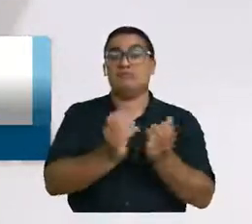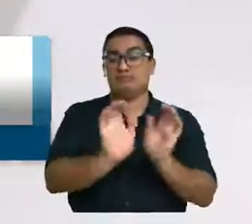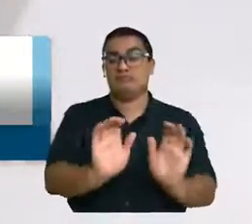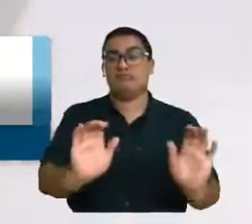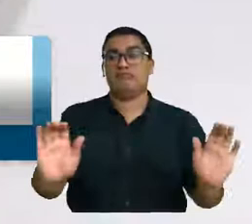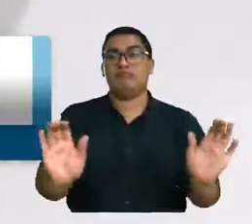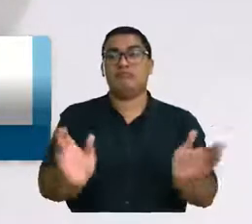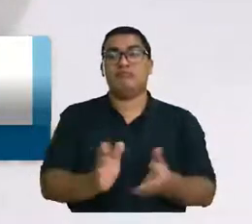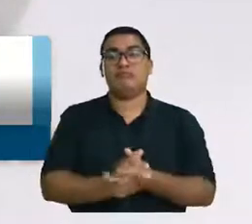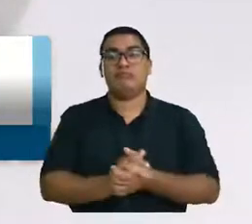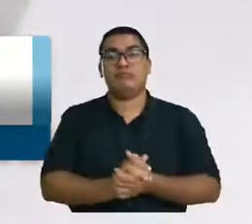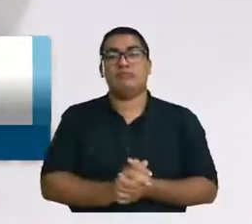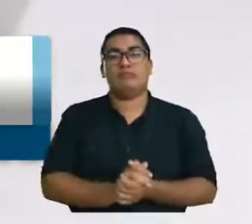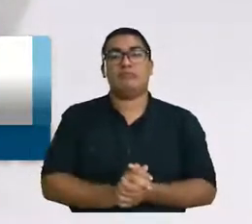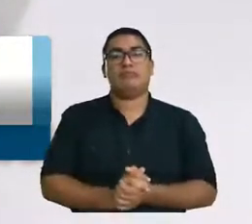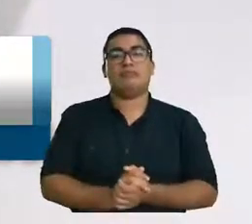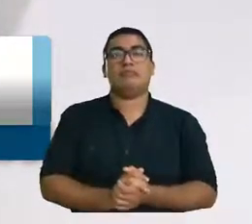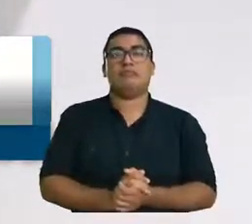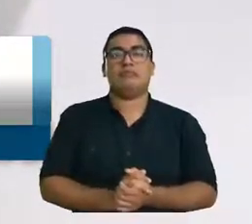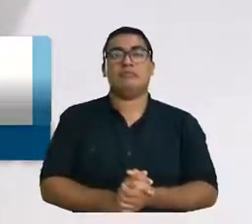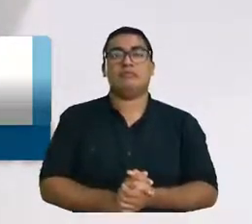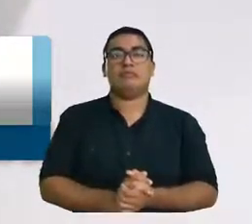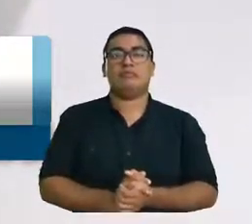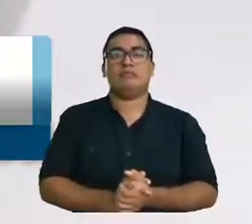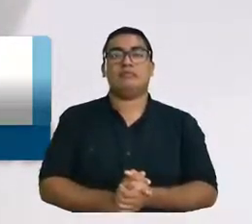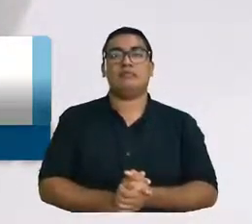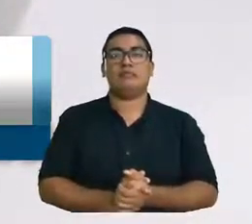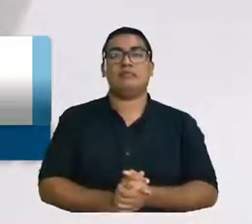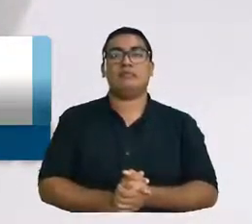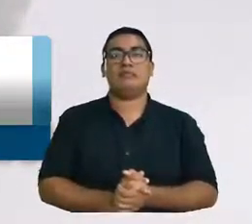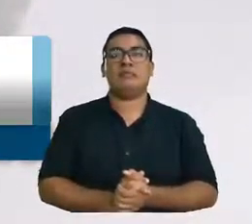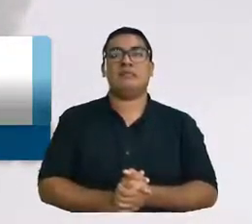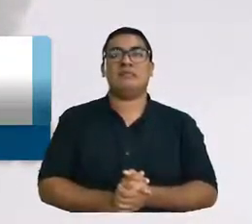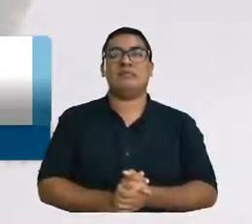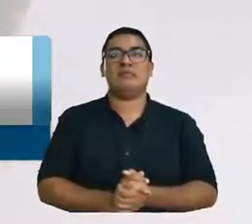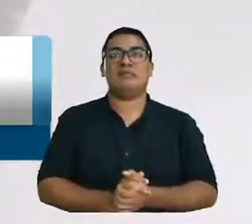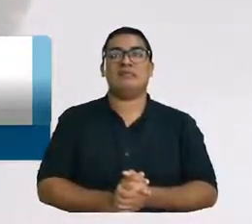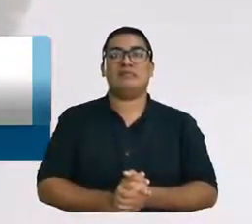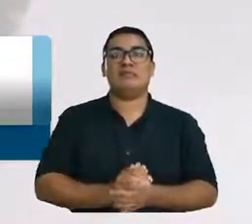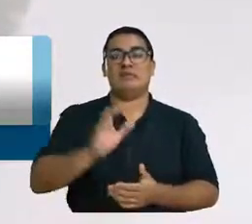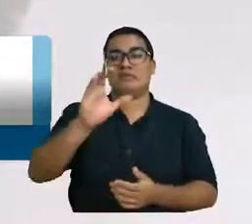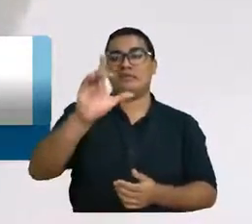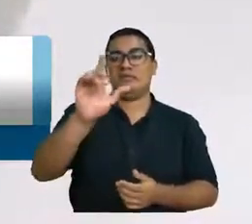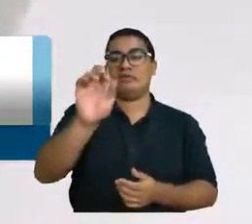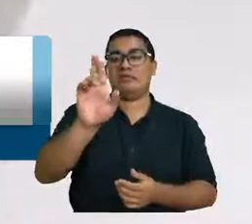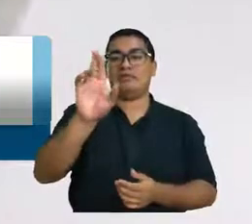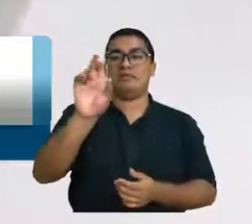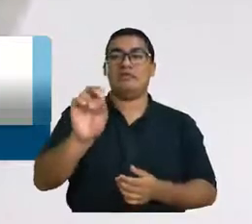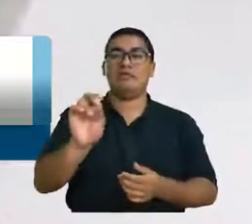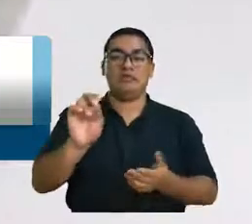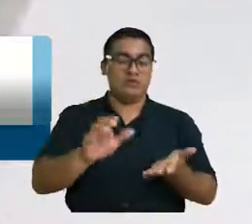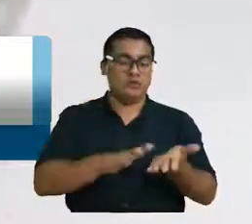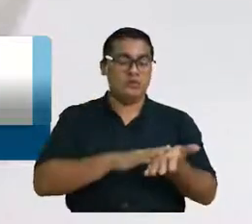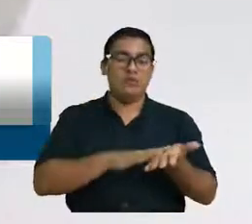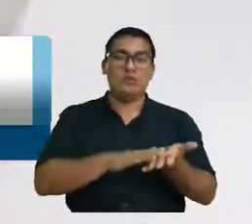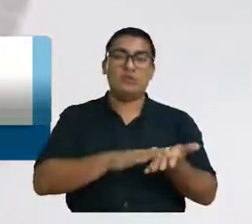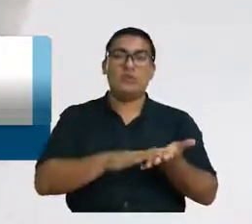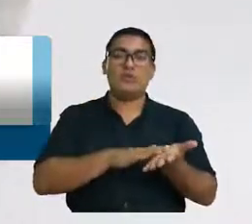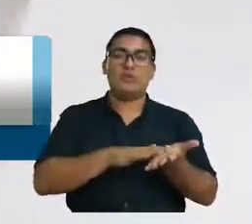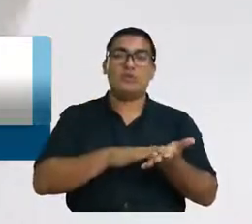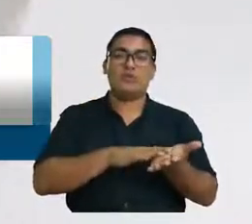los que andan... Generalmente la piel pierde, por el efecto de cloro, pierde